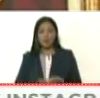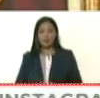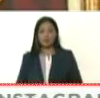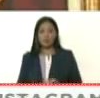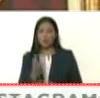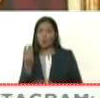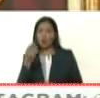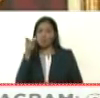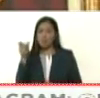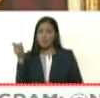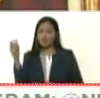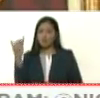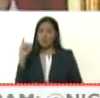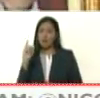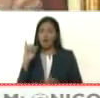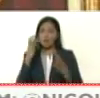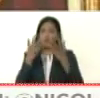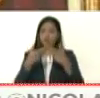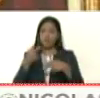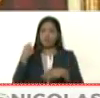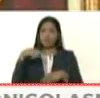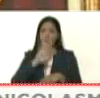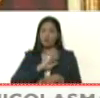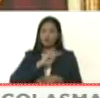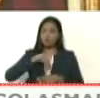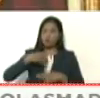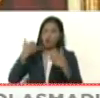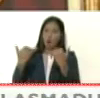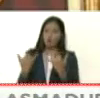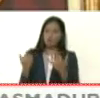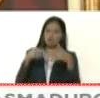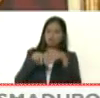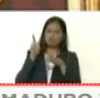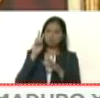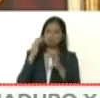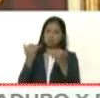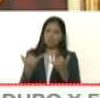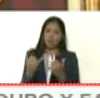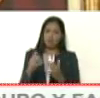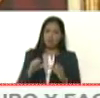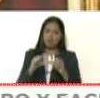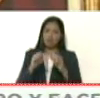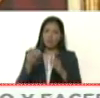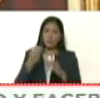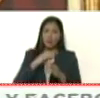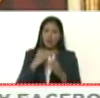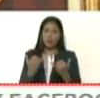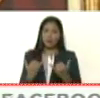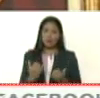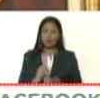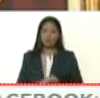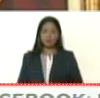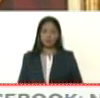¿cuántos comités locales de abastecimiento y producción tenemos en este momento registrados en funcionamiento permanente?